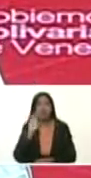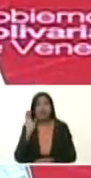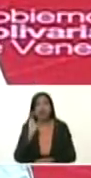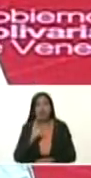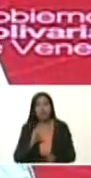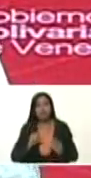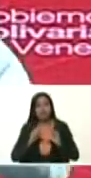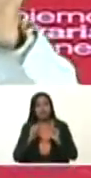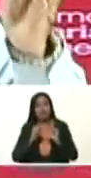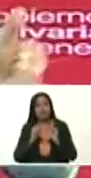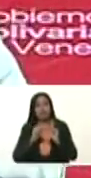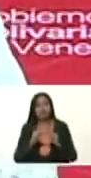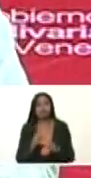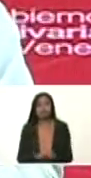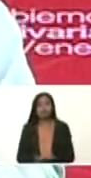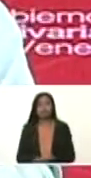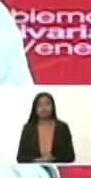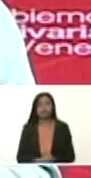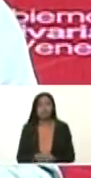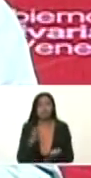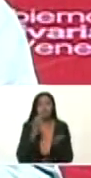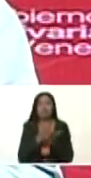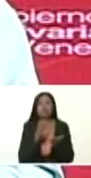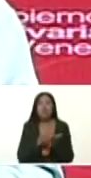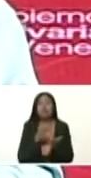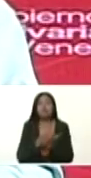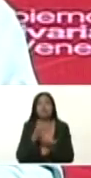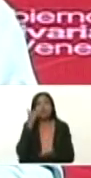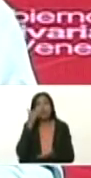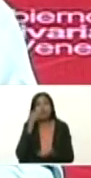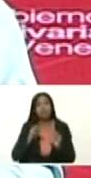avanzando, en Cantebé tenemos que seguir avanzando,